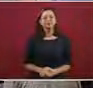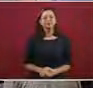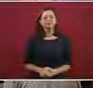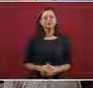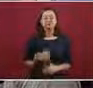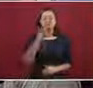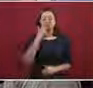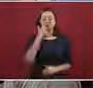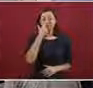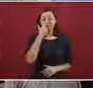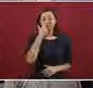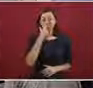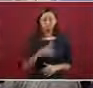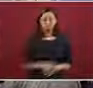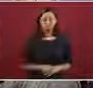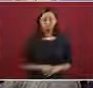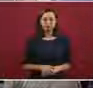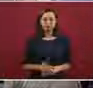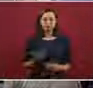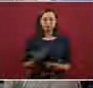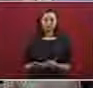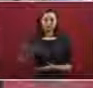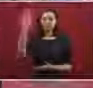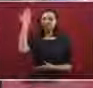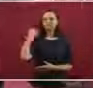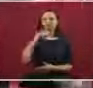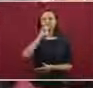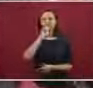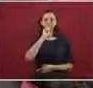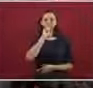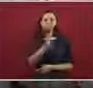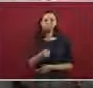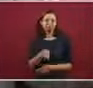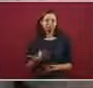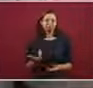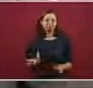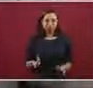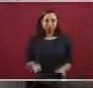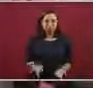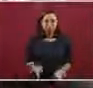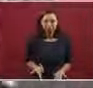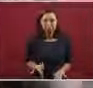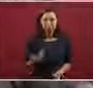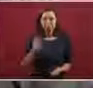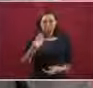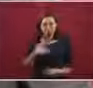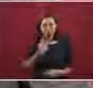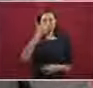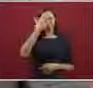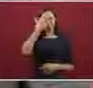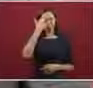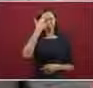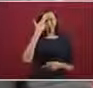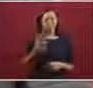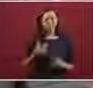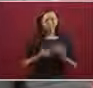y antes también, no olvidemos, en el México independiente,